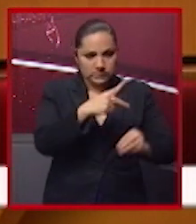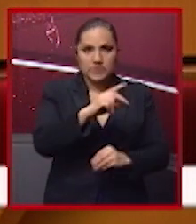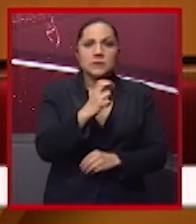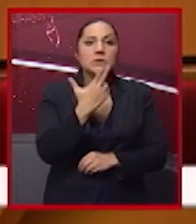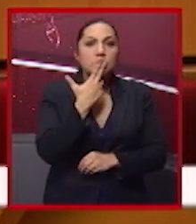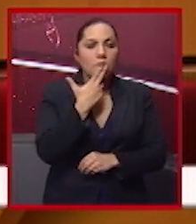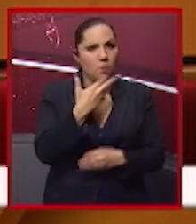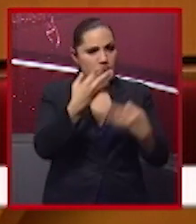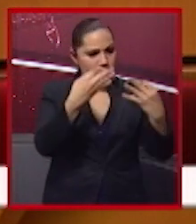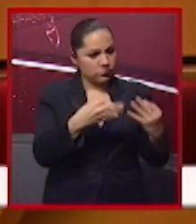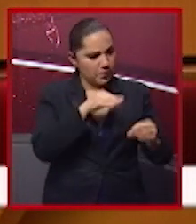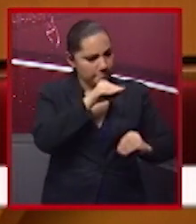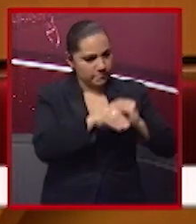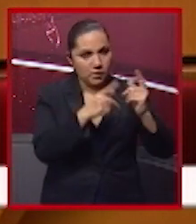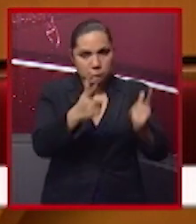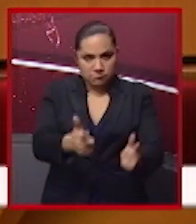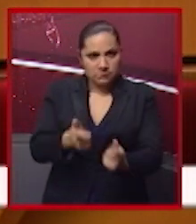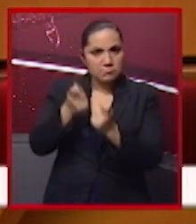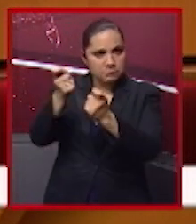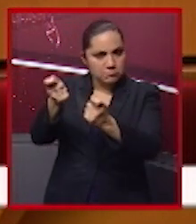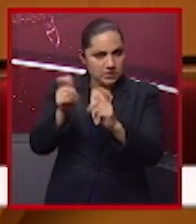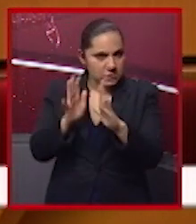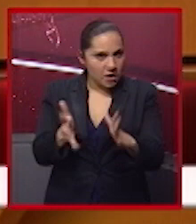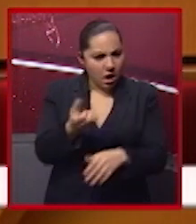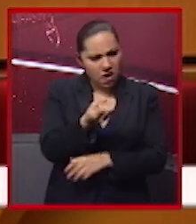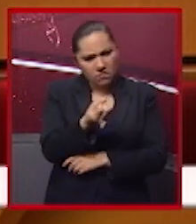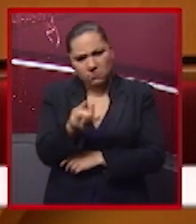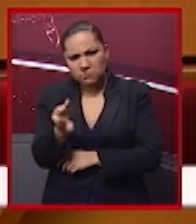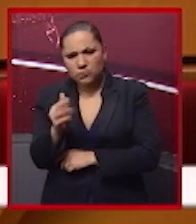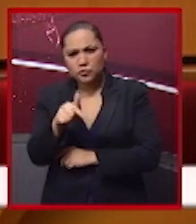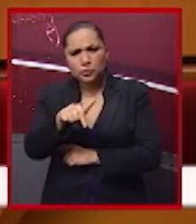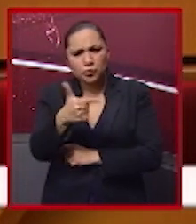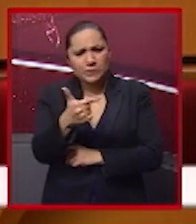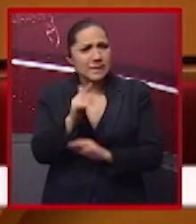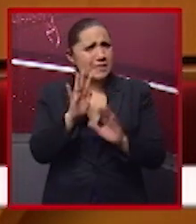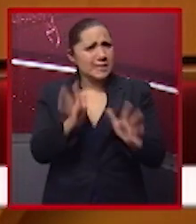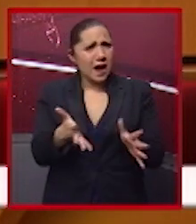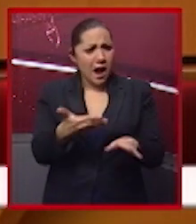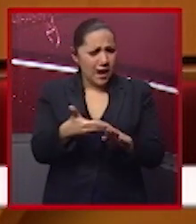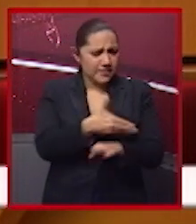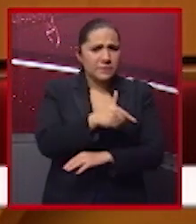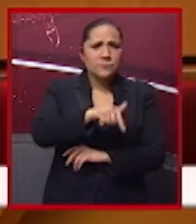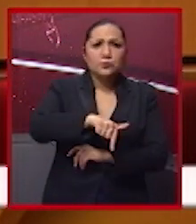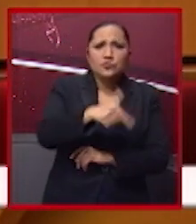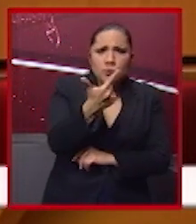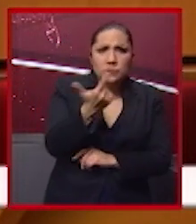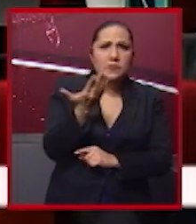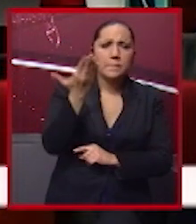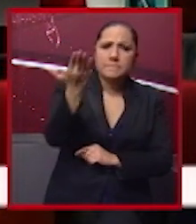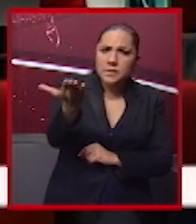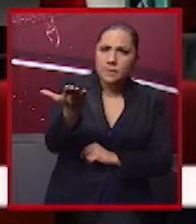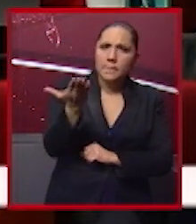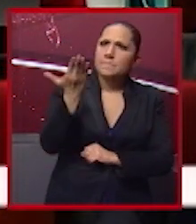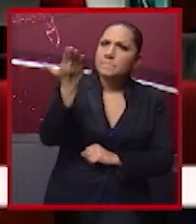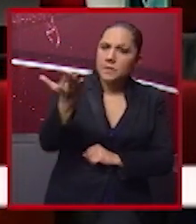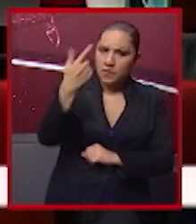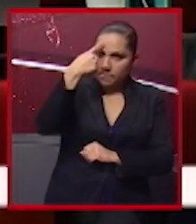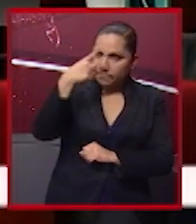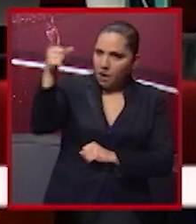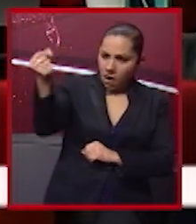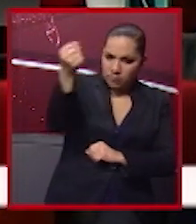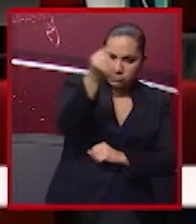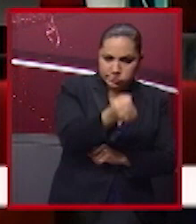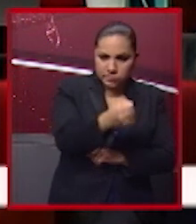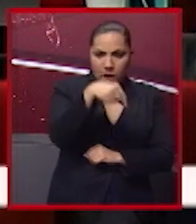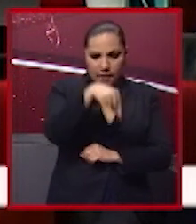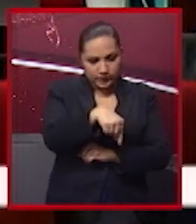Se han entregado ya en este momento más de 12 solicitudes de extradición. Los delitos por los